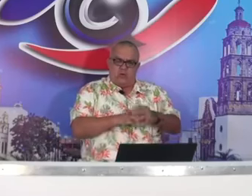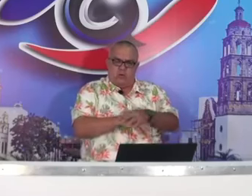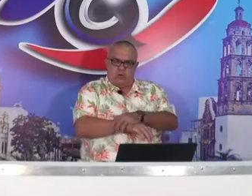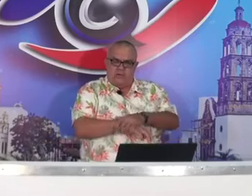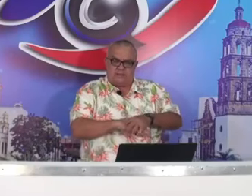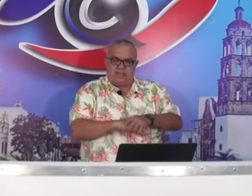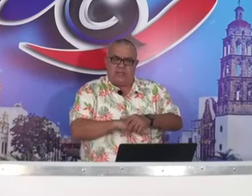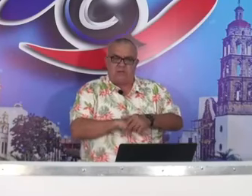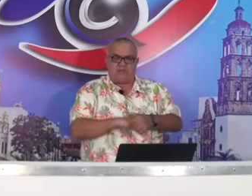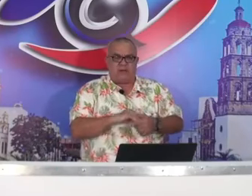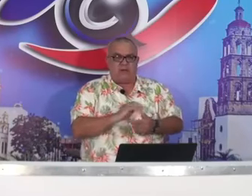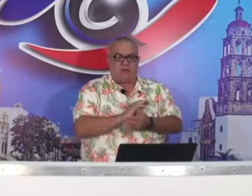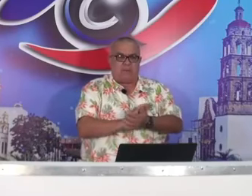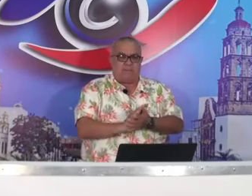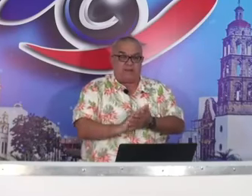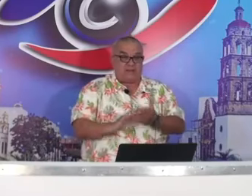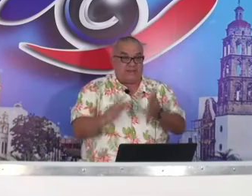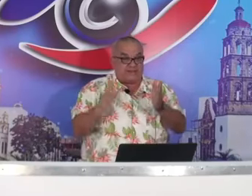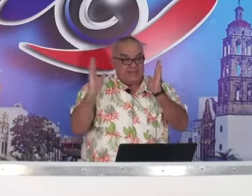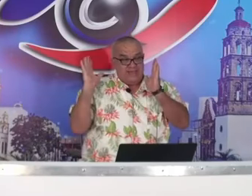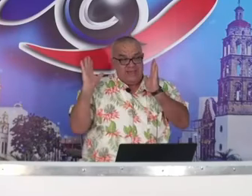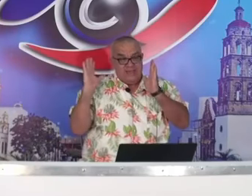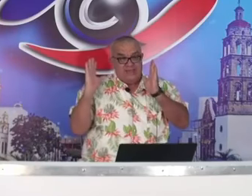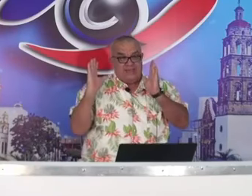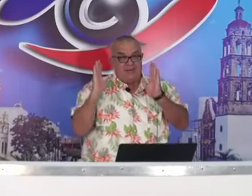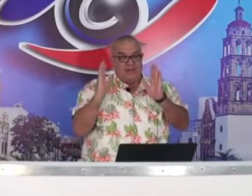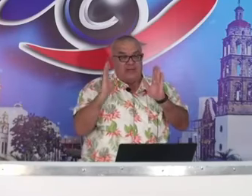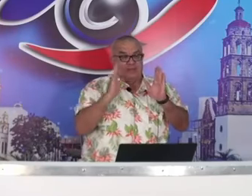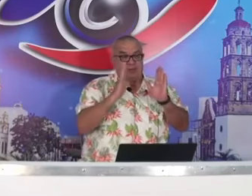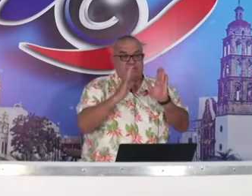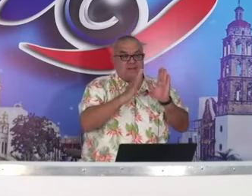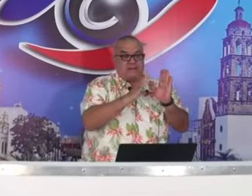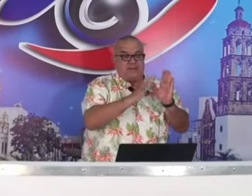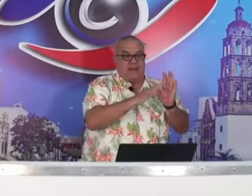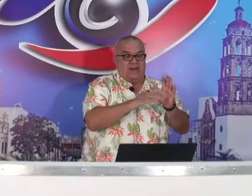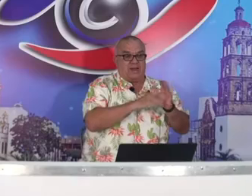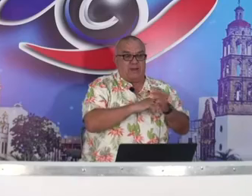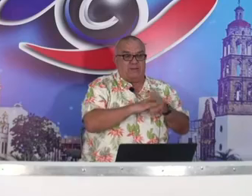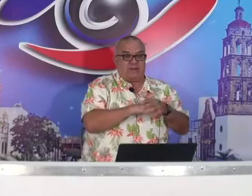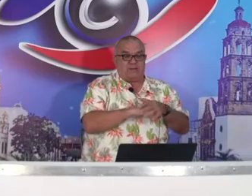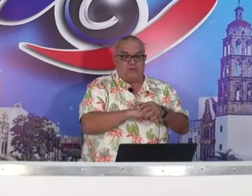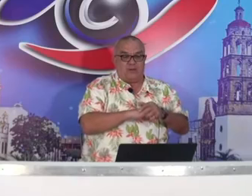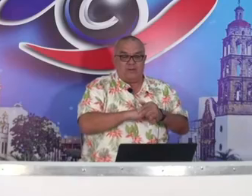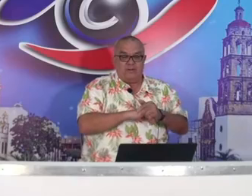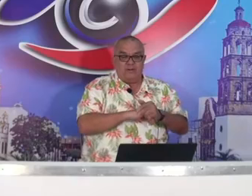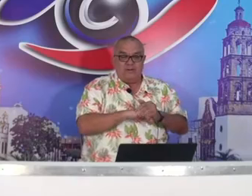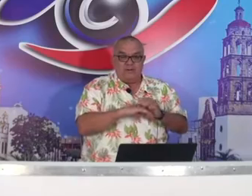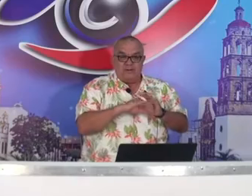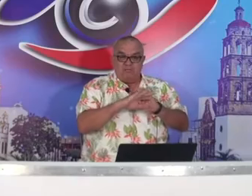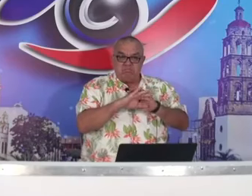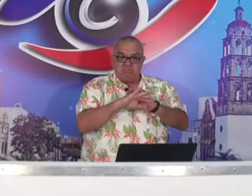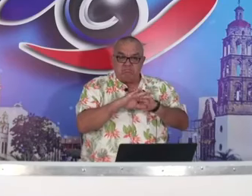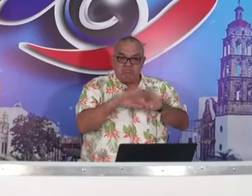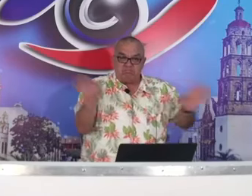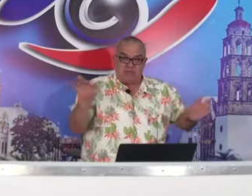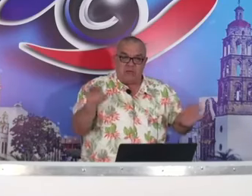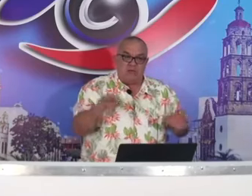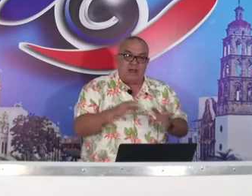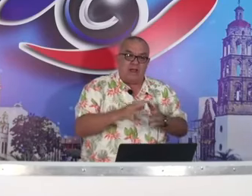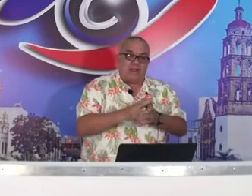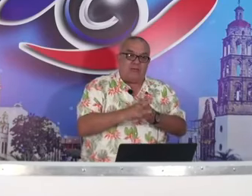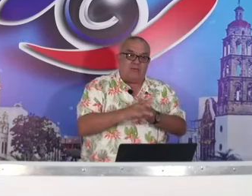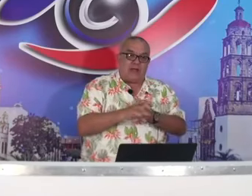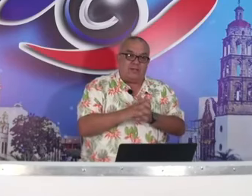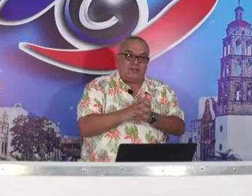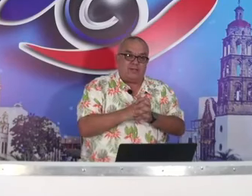que no, Borola, lo que pasa es que yo también la solicité desde la anterior administración y no